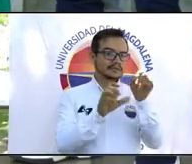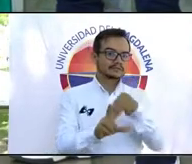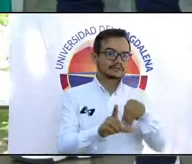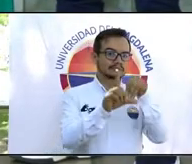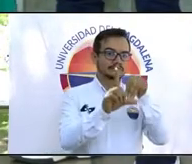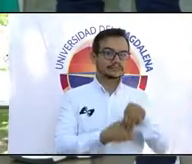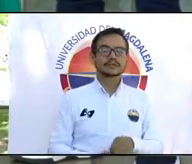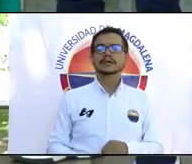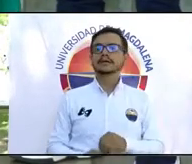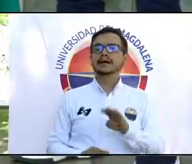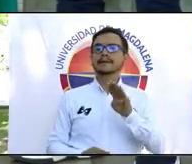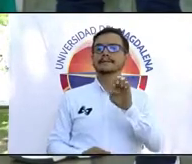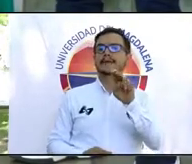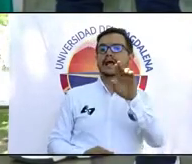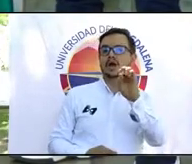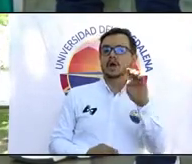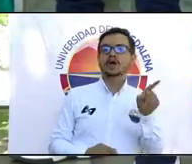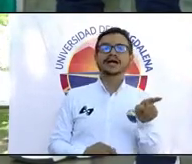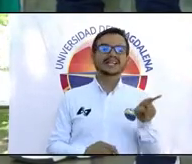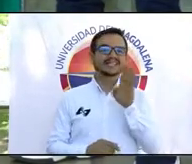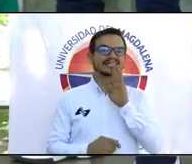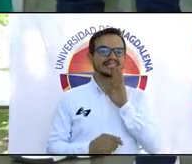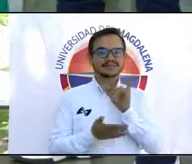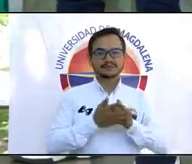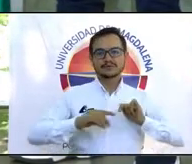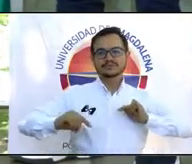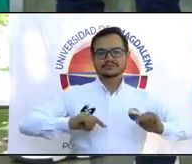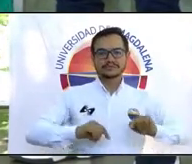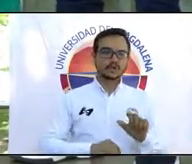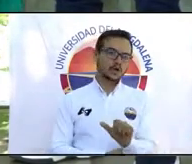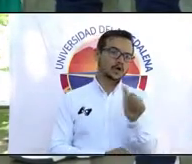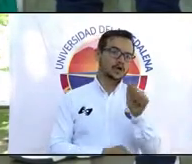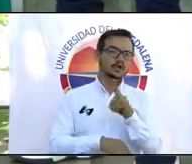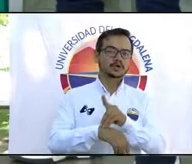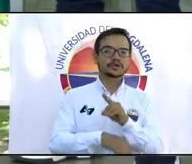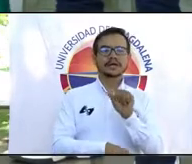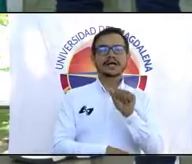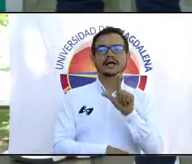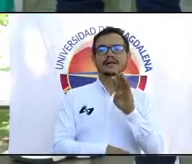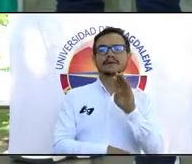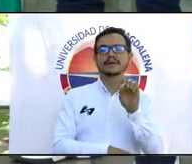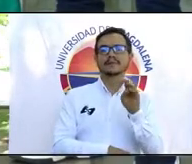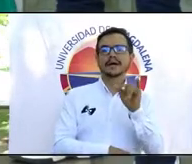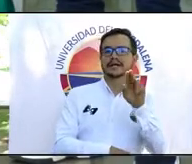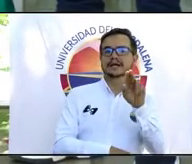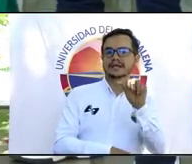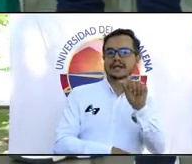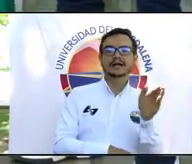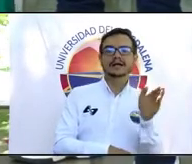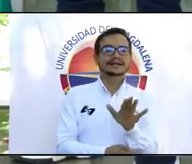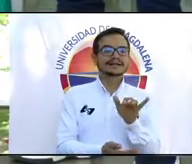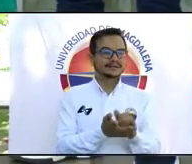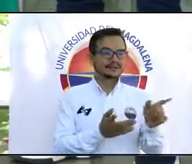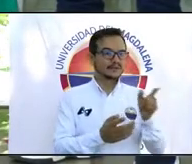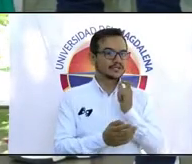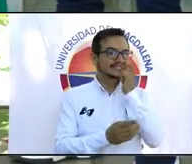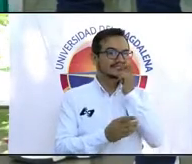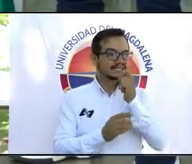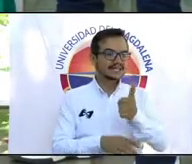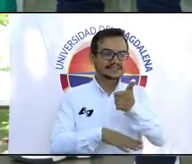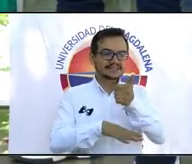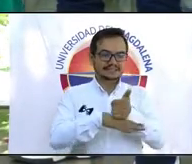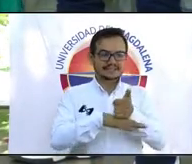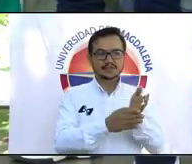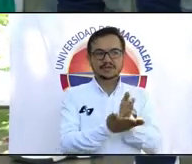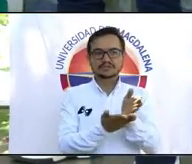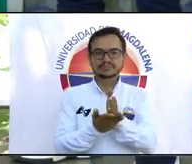Jerez Blanco, director administrativo, a la odontóloga magíster Rosalía Bustillo Verbel, directora del programa de odontología,